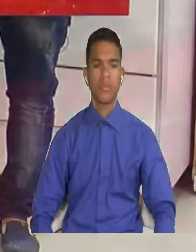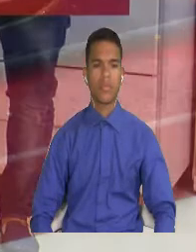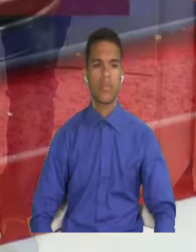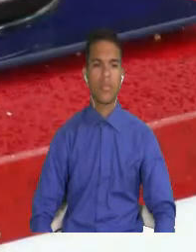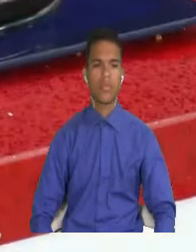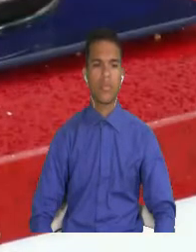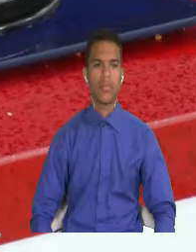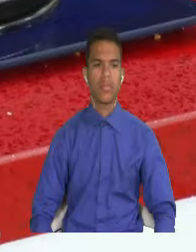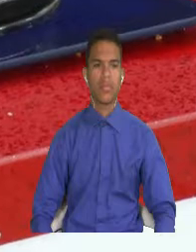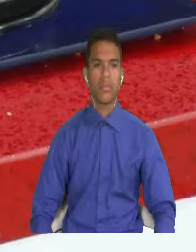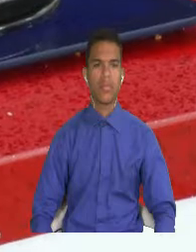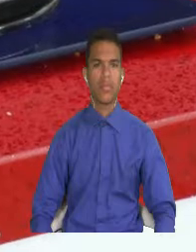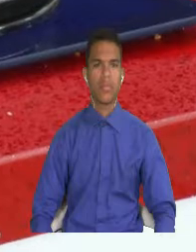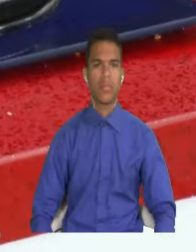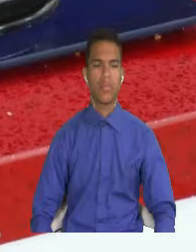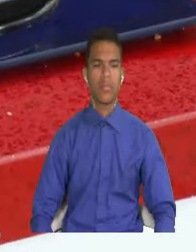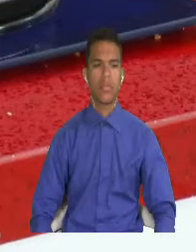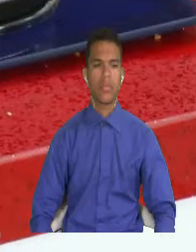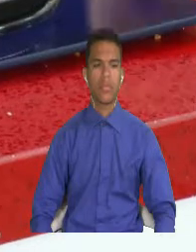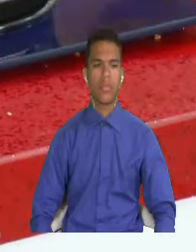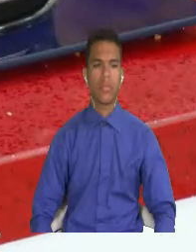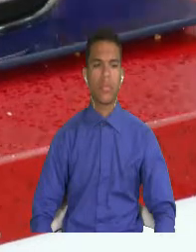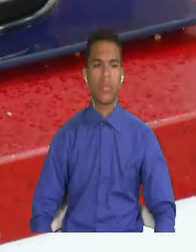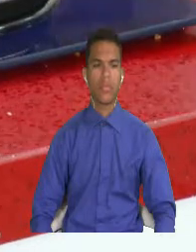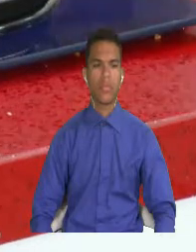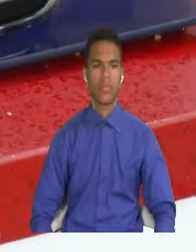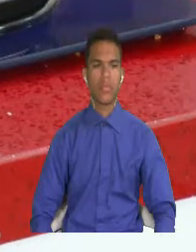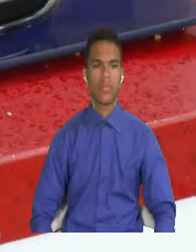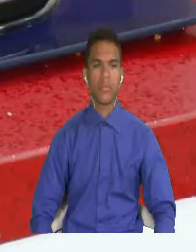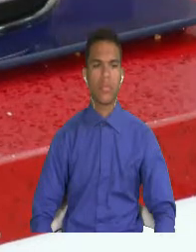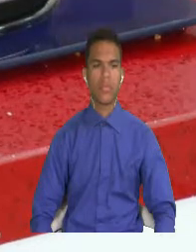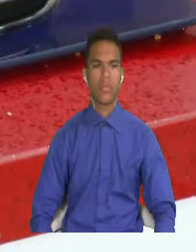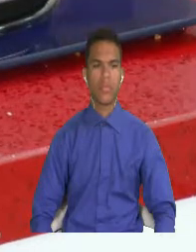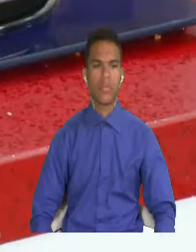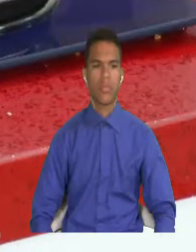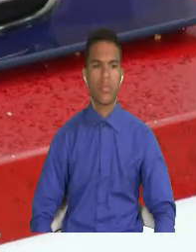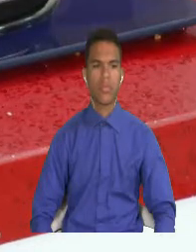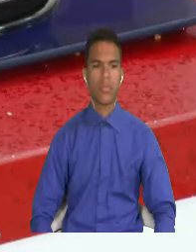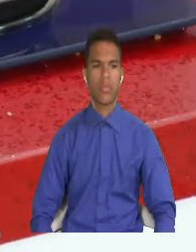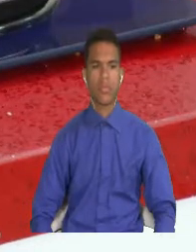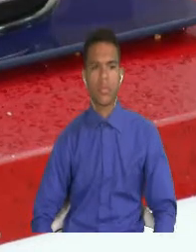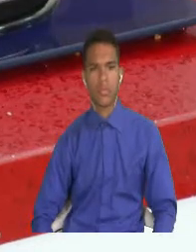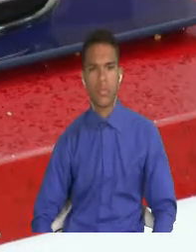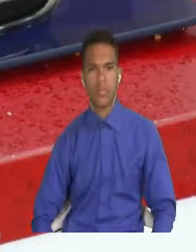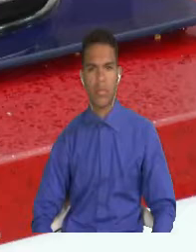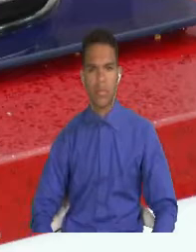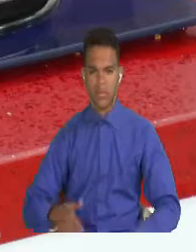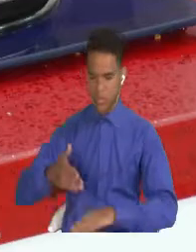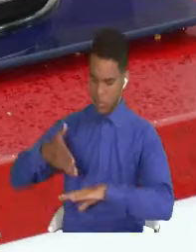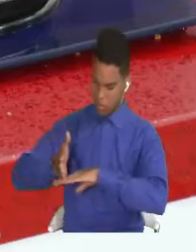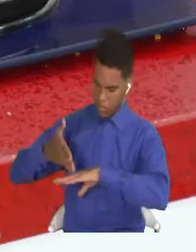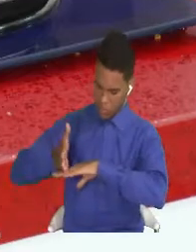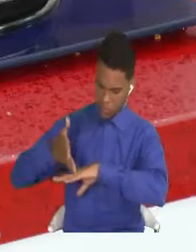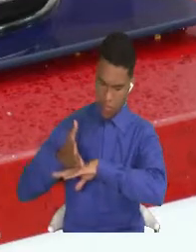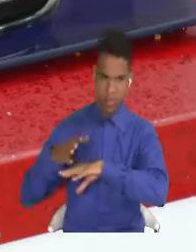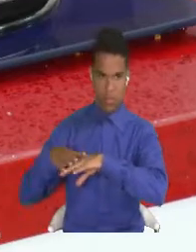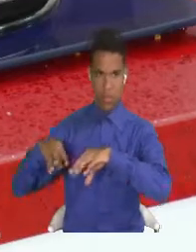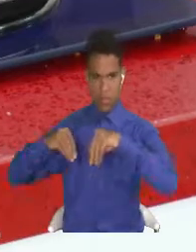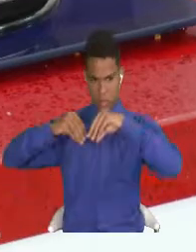normalmente siempre manejo. Uh-huh. Entonces, no es más, mi Roche, por favor. Dale. No, no es más, claro que sí tiene que ser